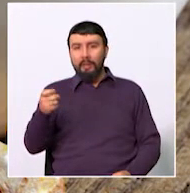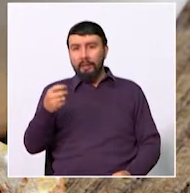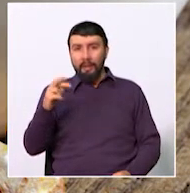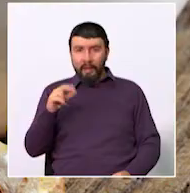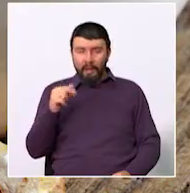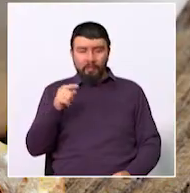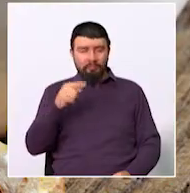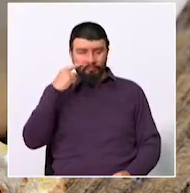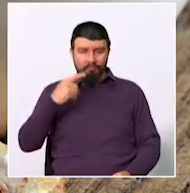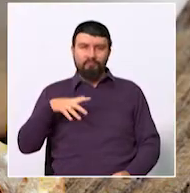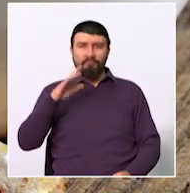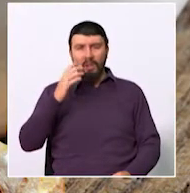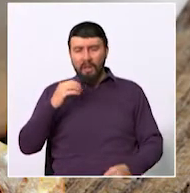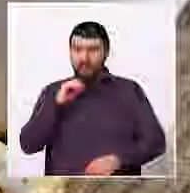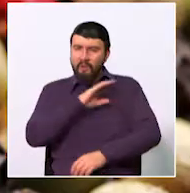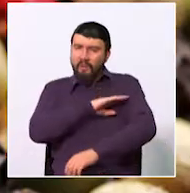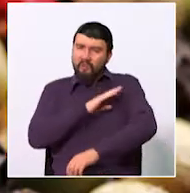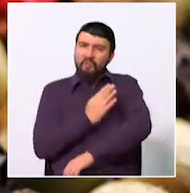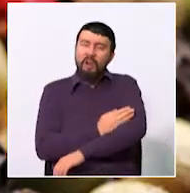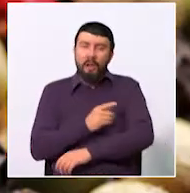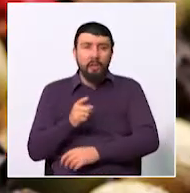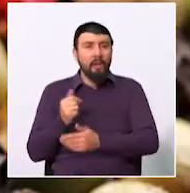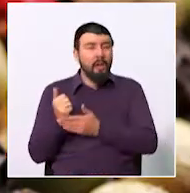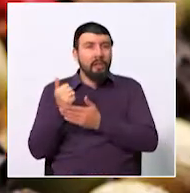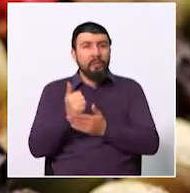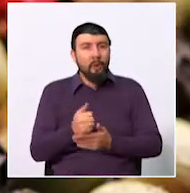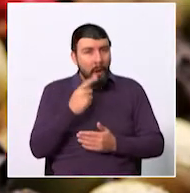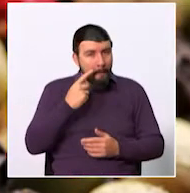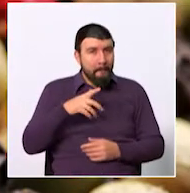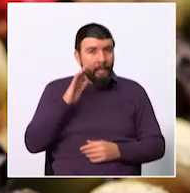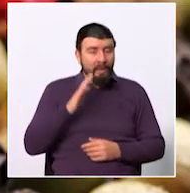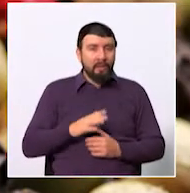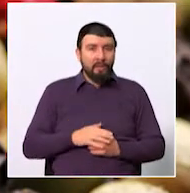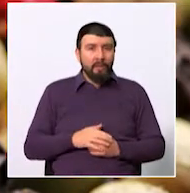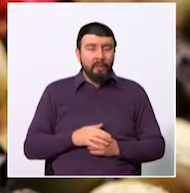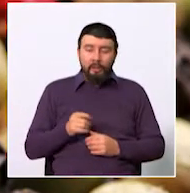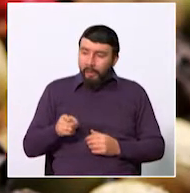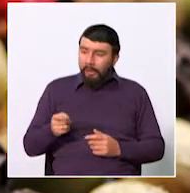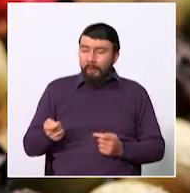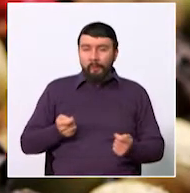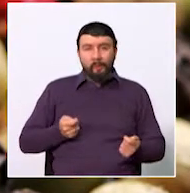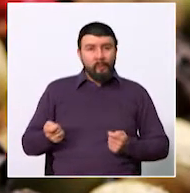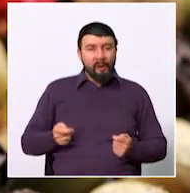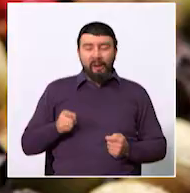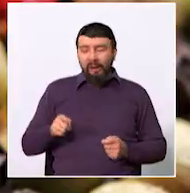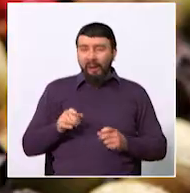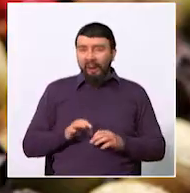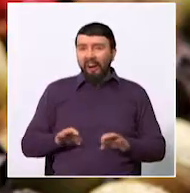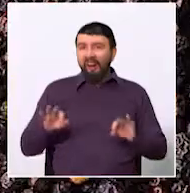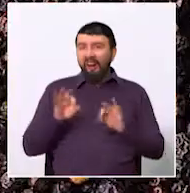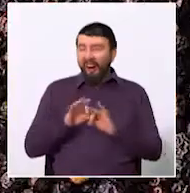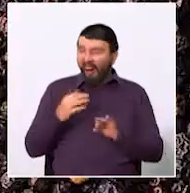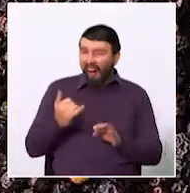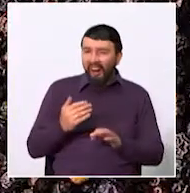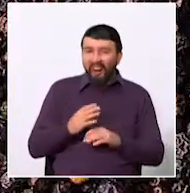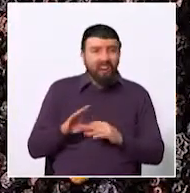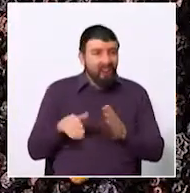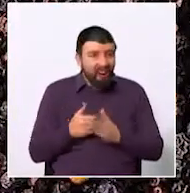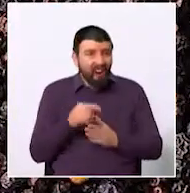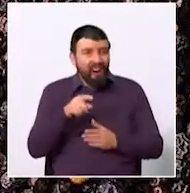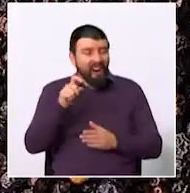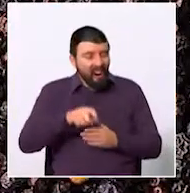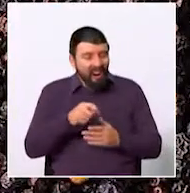le dan más propiedad terapéutica y esto es algo maravilloso que todos deberían